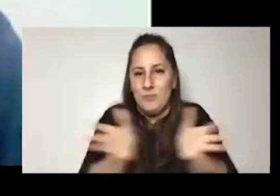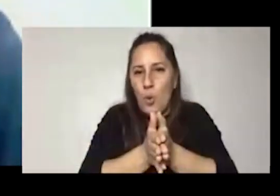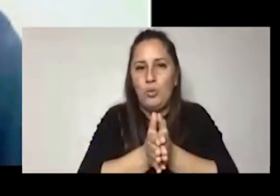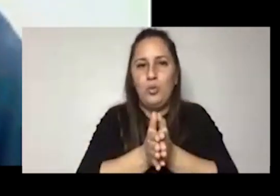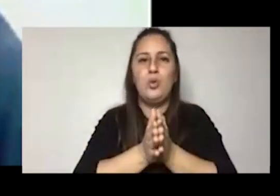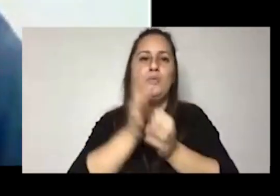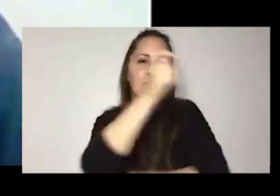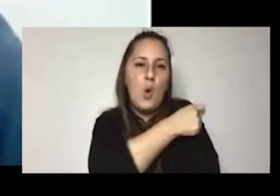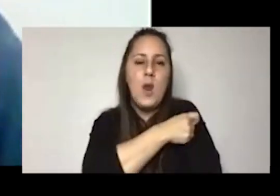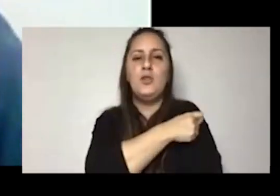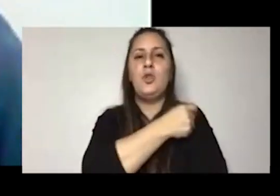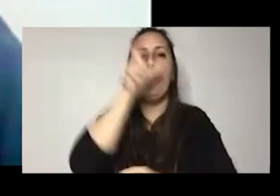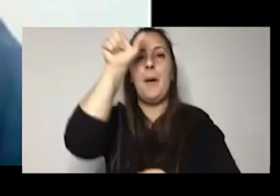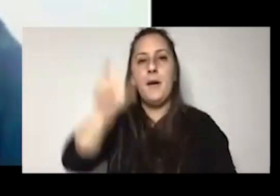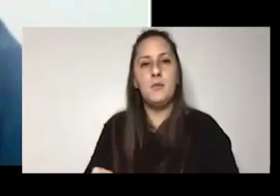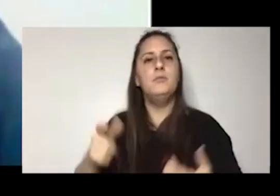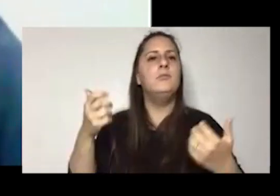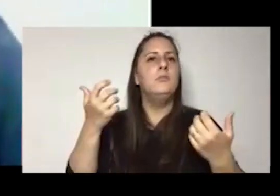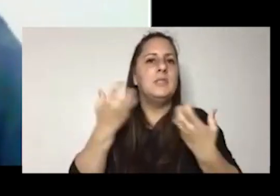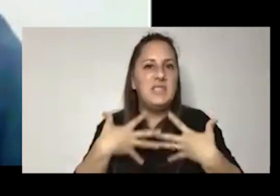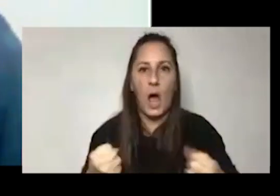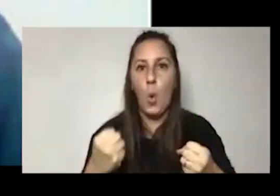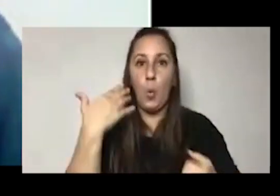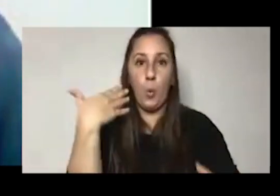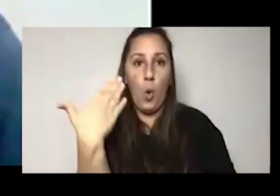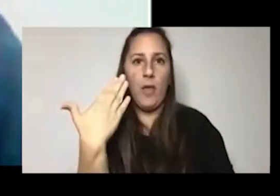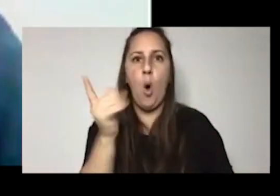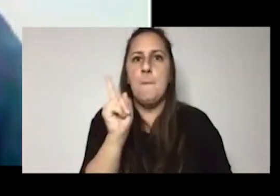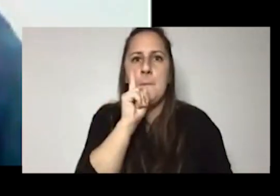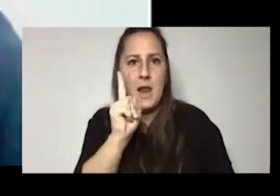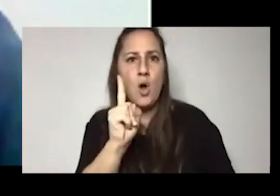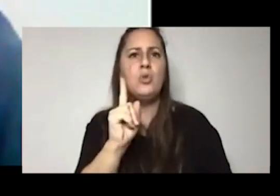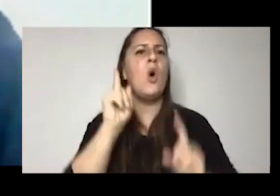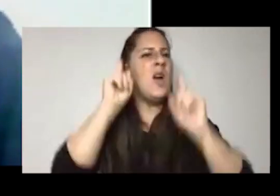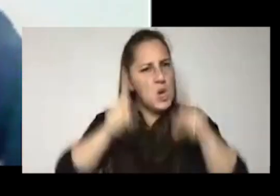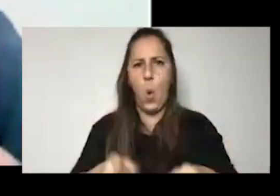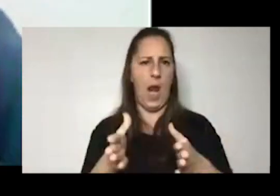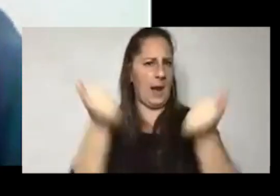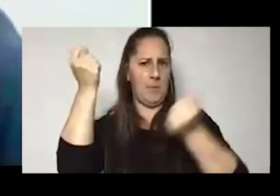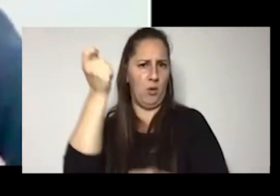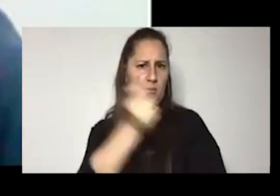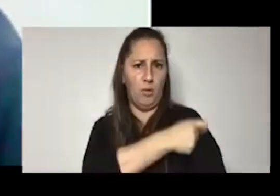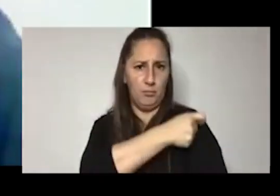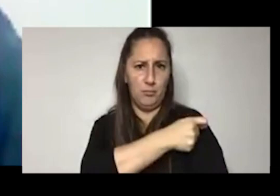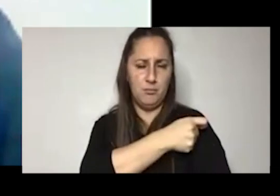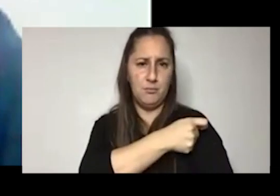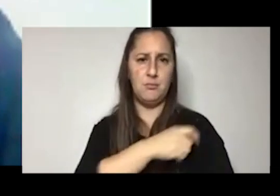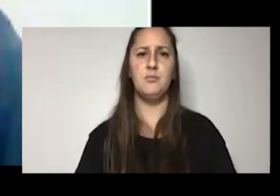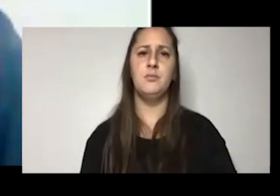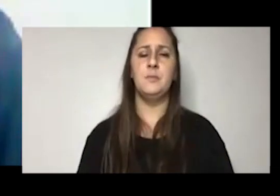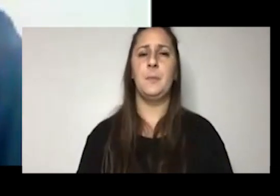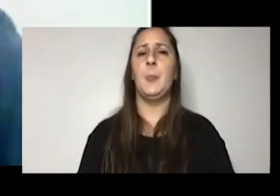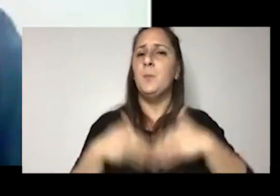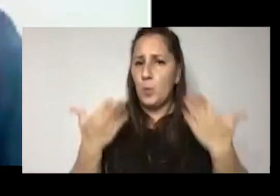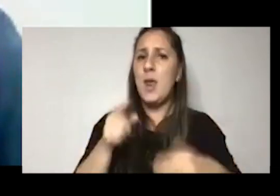una persona que con tal condición de salud que está en riesgo pueda vacunarse rápidamente. Así que por eso mismo es tan importante